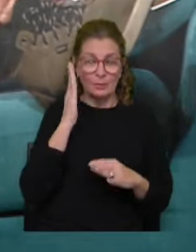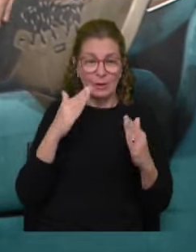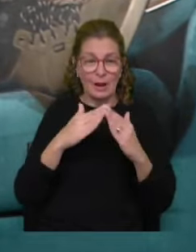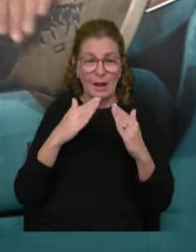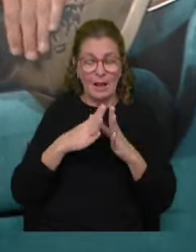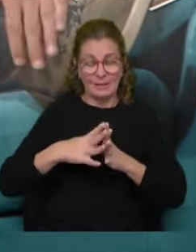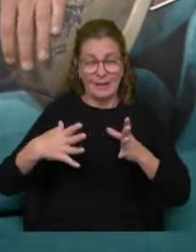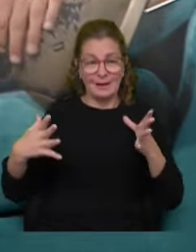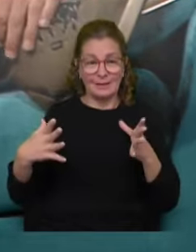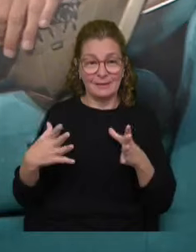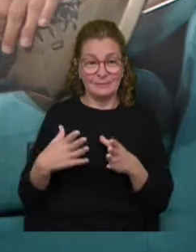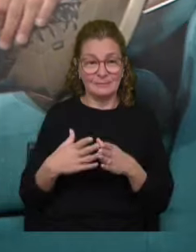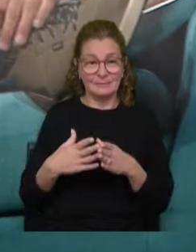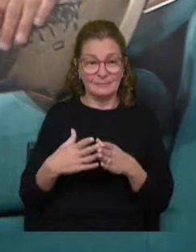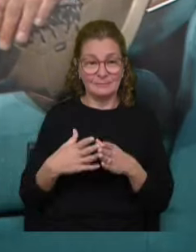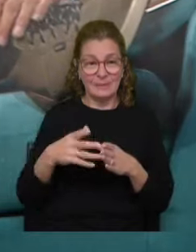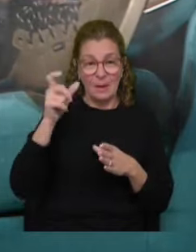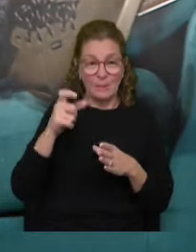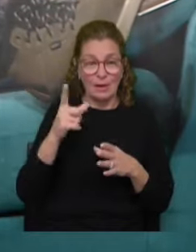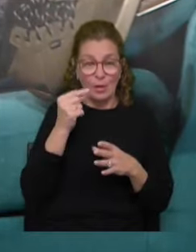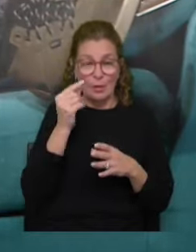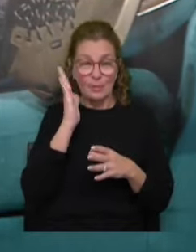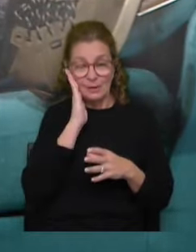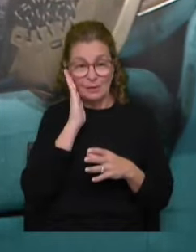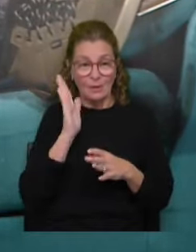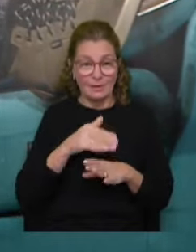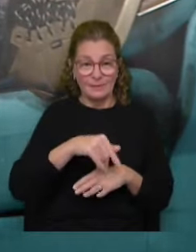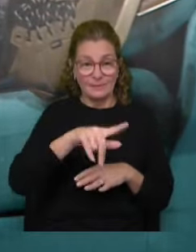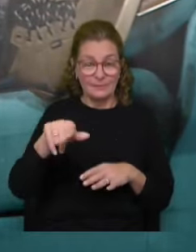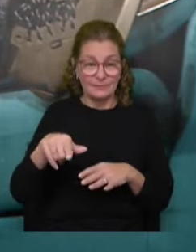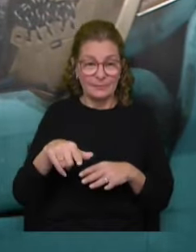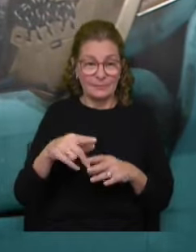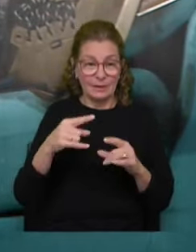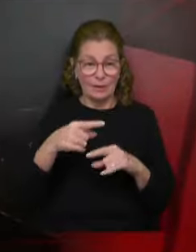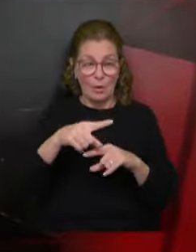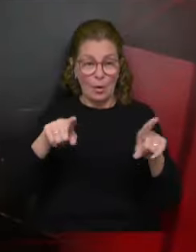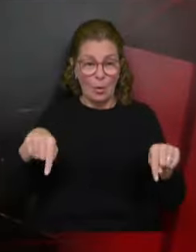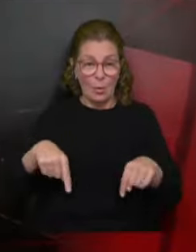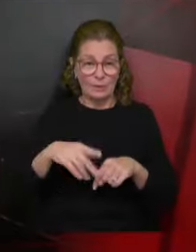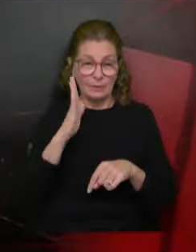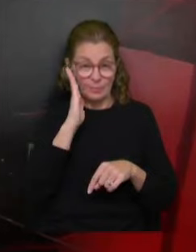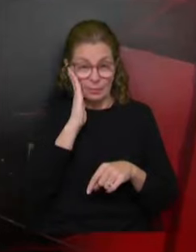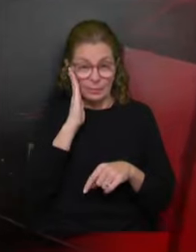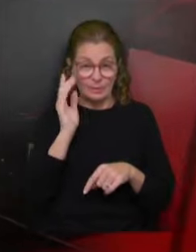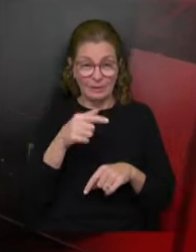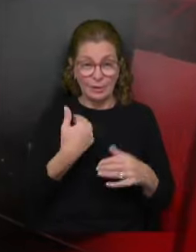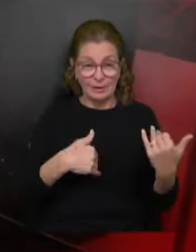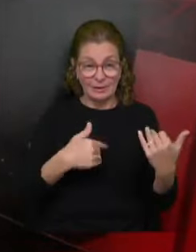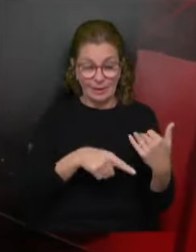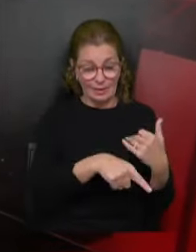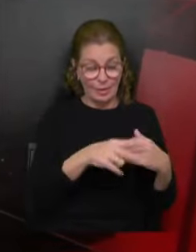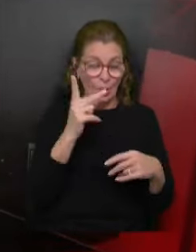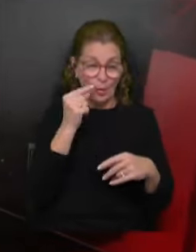era una casa grande. Y hubo gente durmiendo por toda la casa. Si te tocaba cuarto, yo dormí en el escenario esa noche. Sí, claro.